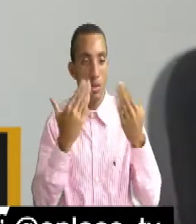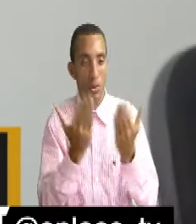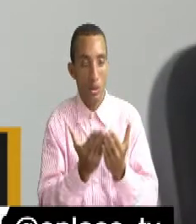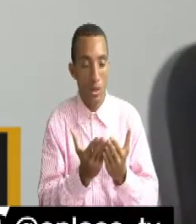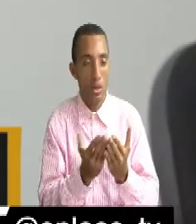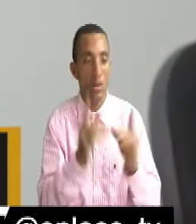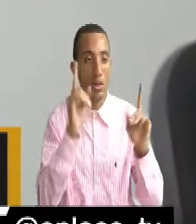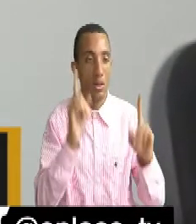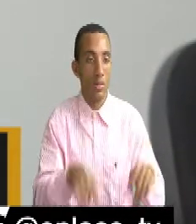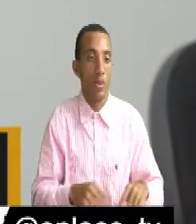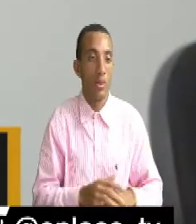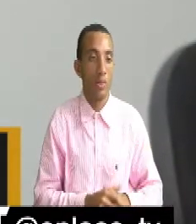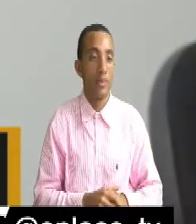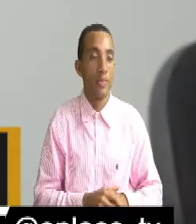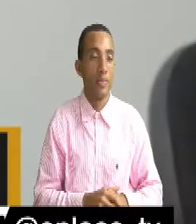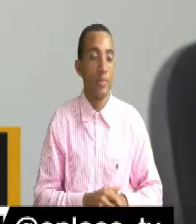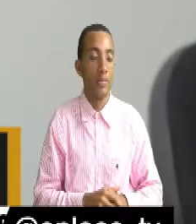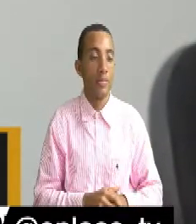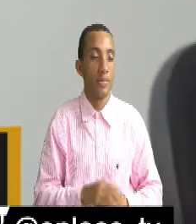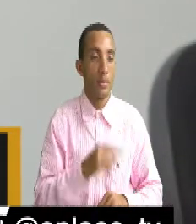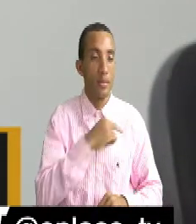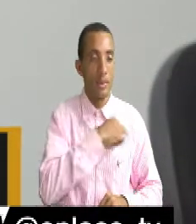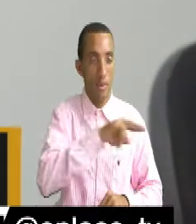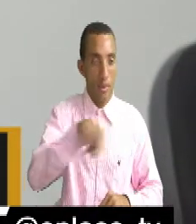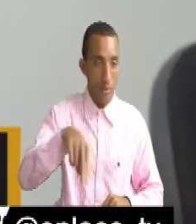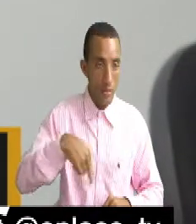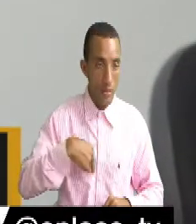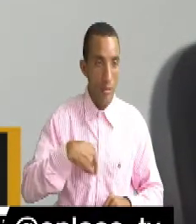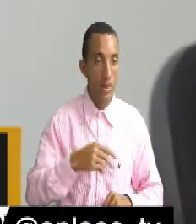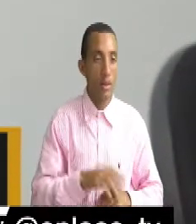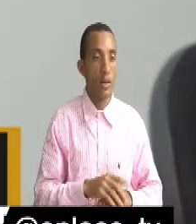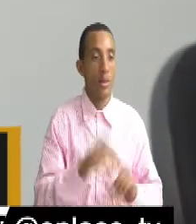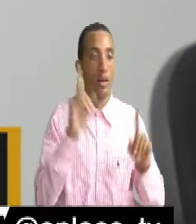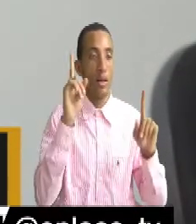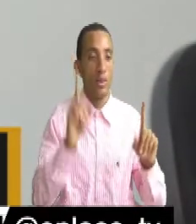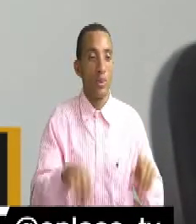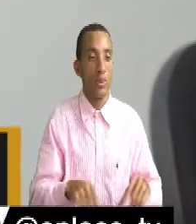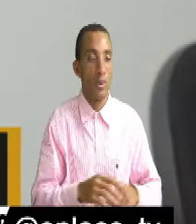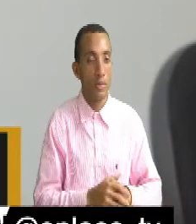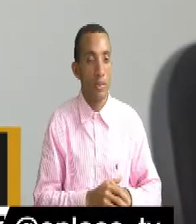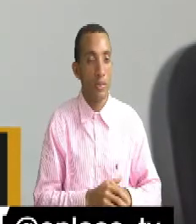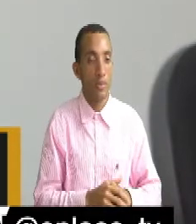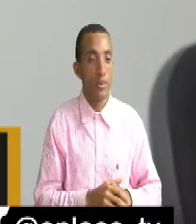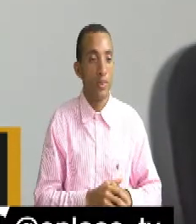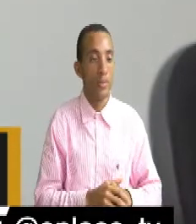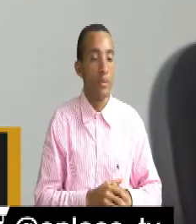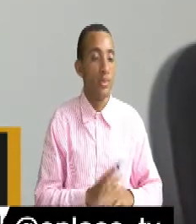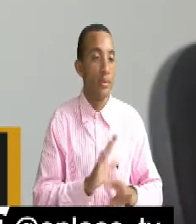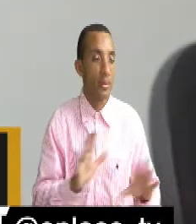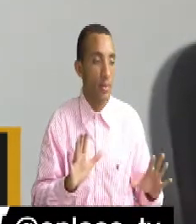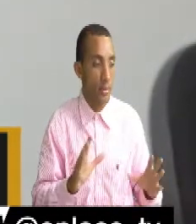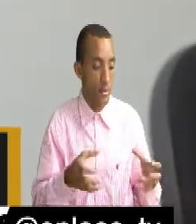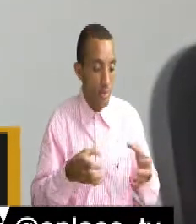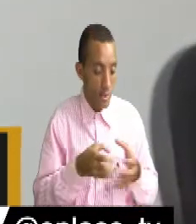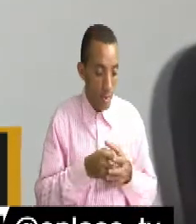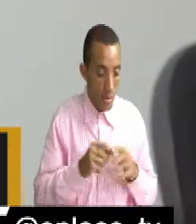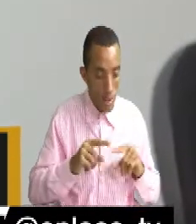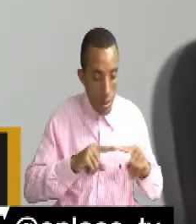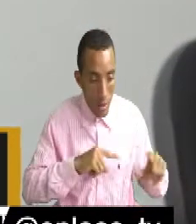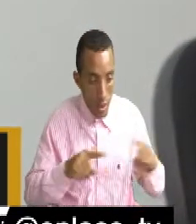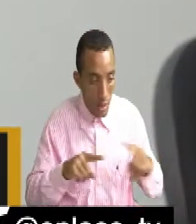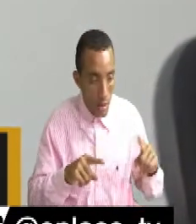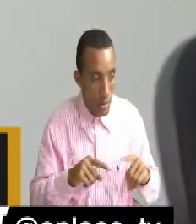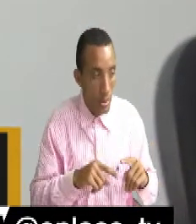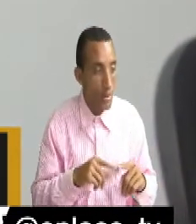educativa. De todas maneras, nosotros debemos hacer lo que es un trámite administrativo, llevarlo a un